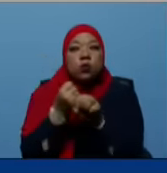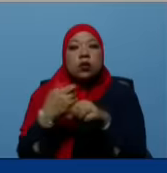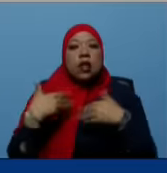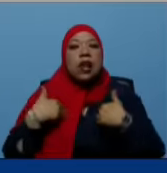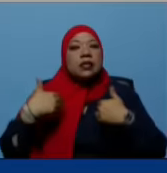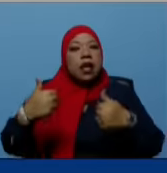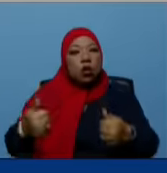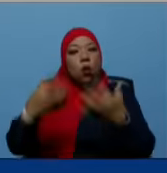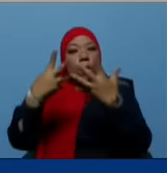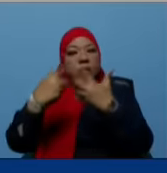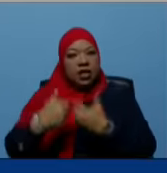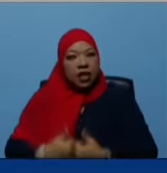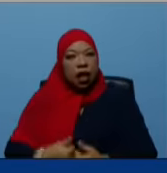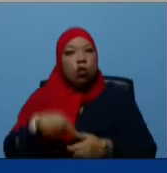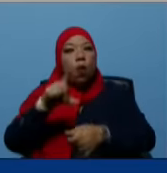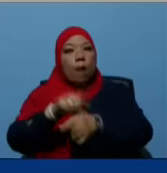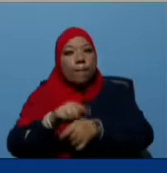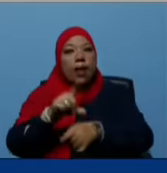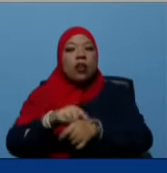salud.